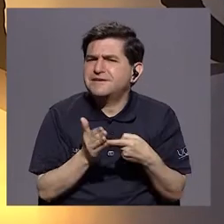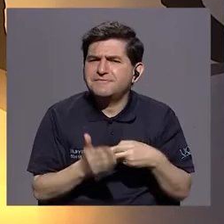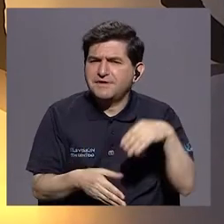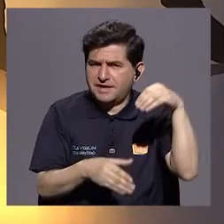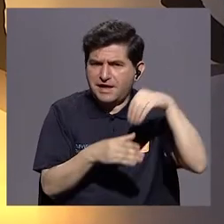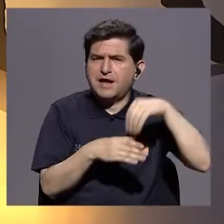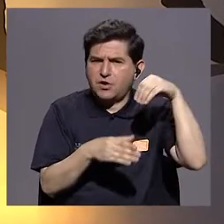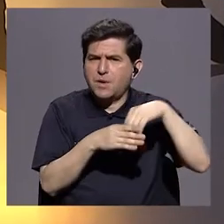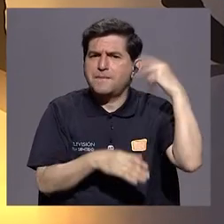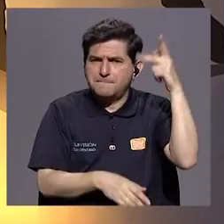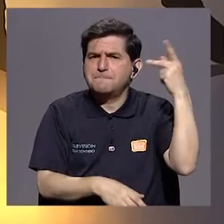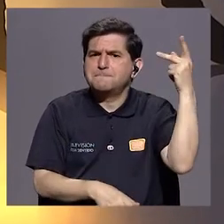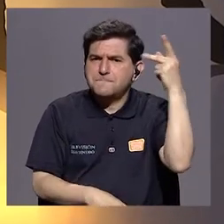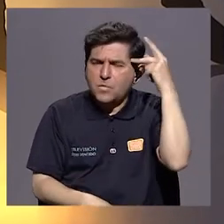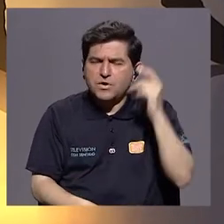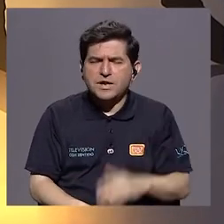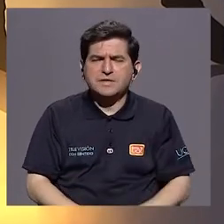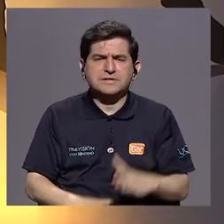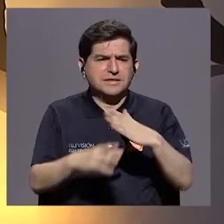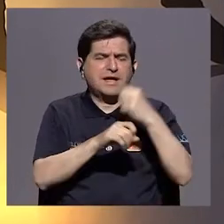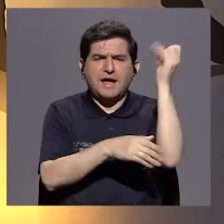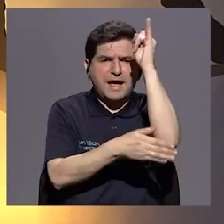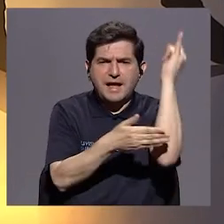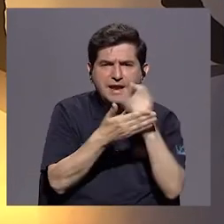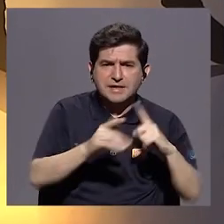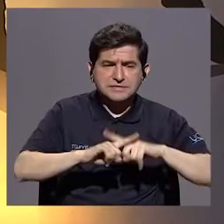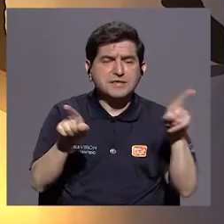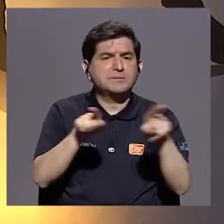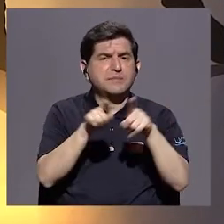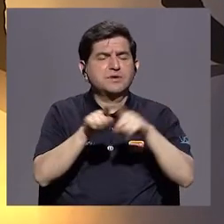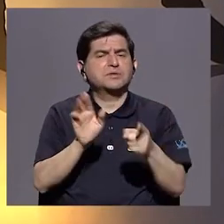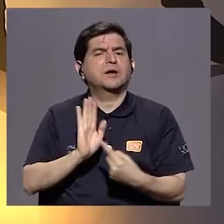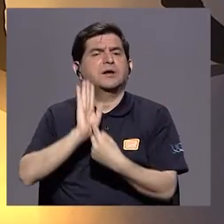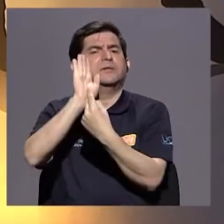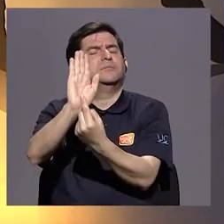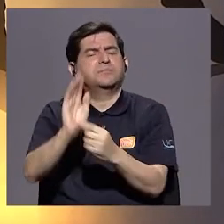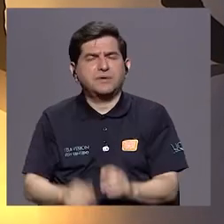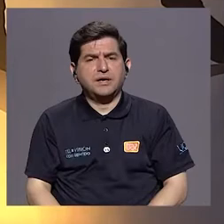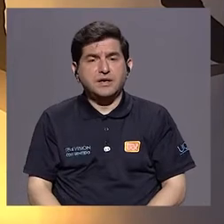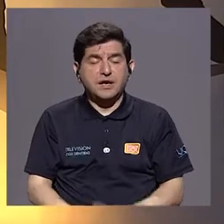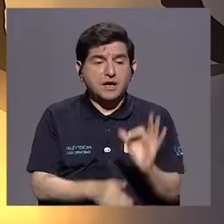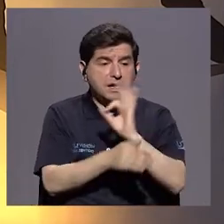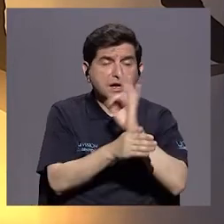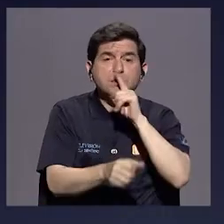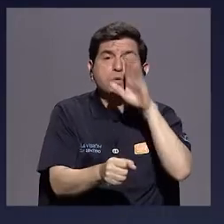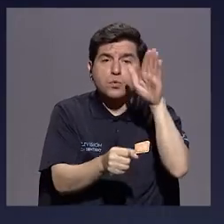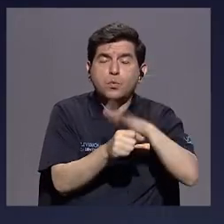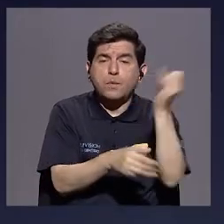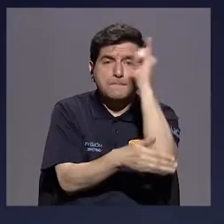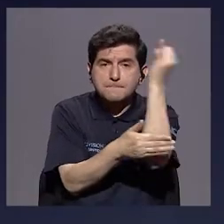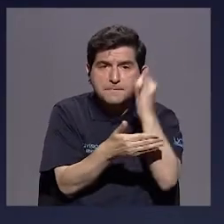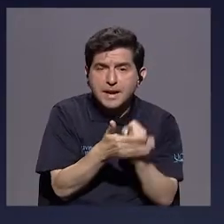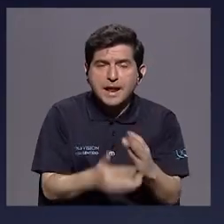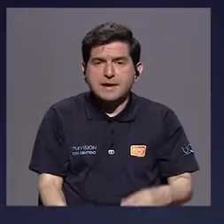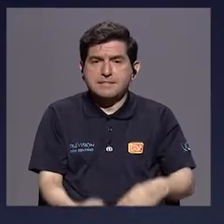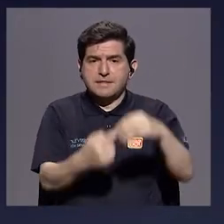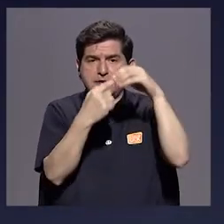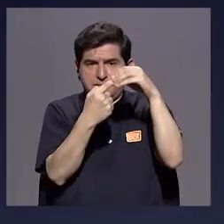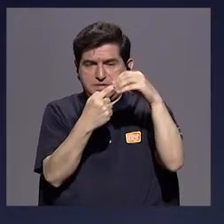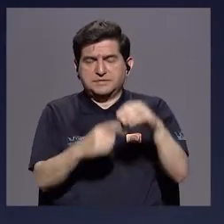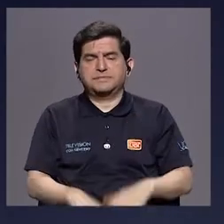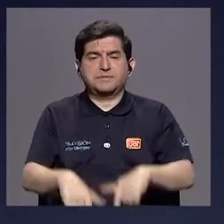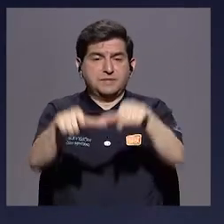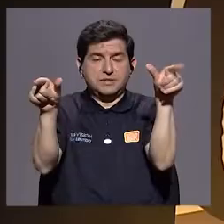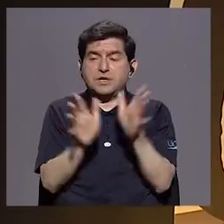componente político en la creación artística pero también en la exhibición y en la función que cumple el arte cuando principalmente se exhiben